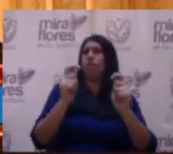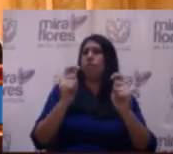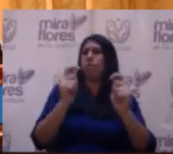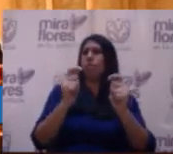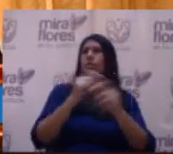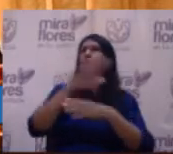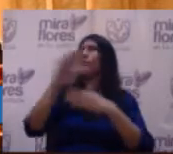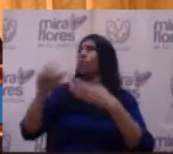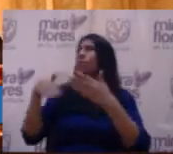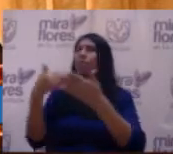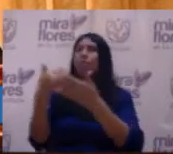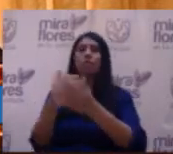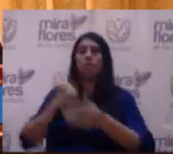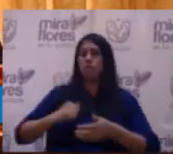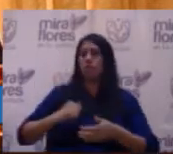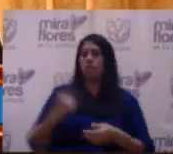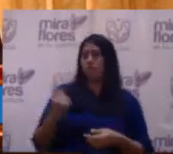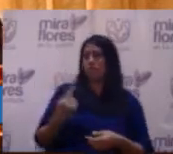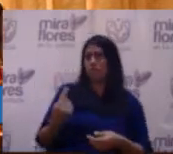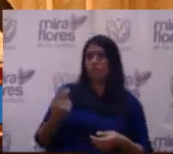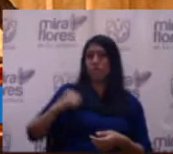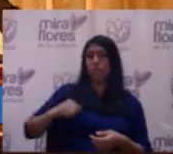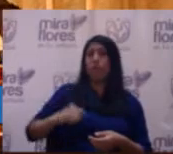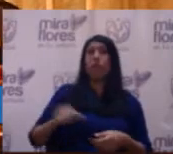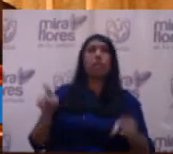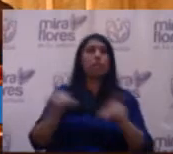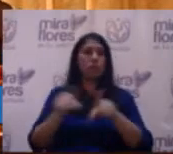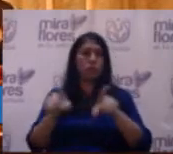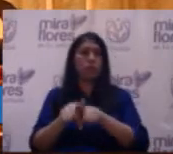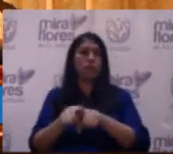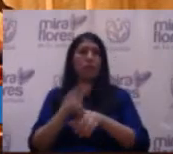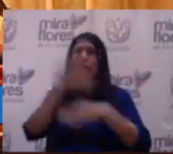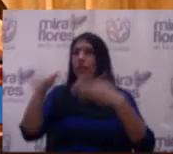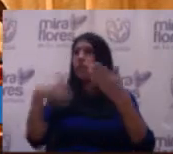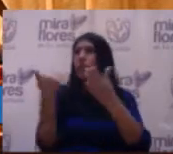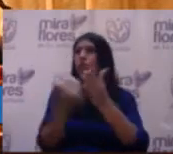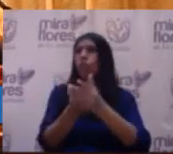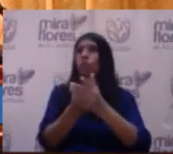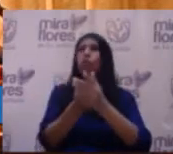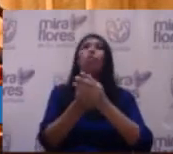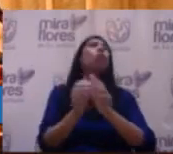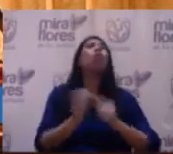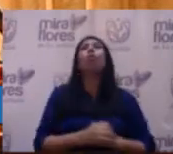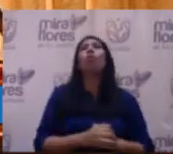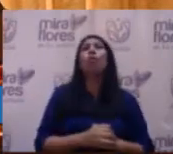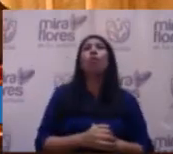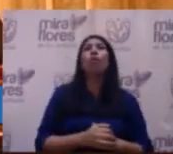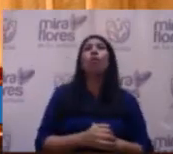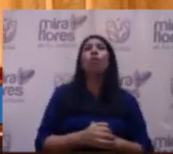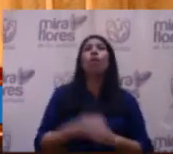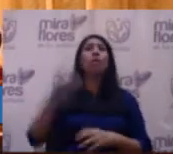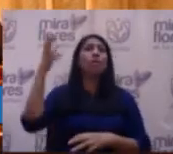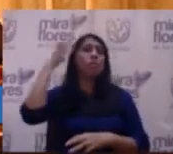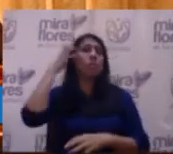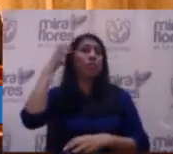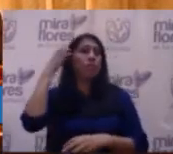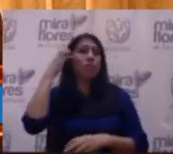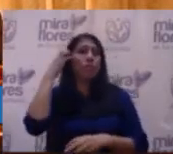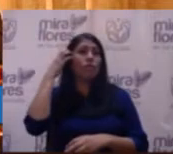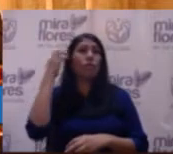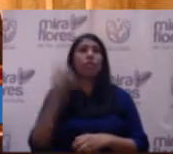la municipalidad y no solamente de la municipalidad, sino de toda la comunidad miraflorina por el trabajo que se viene realizando y